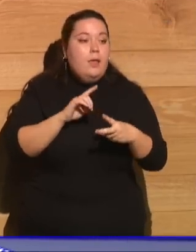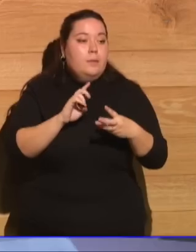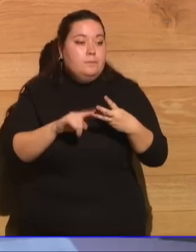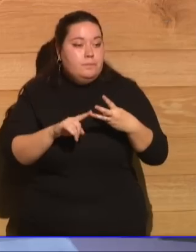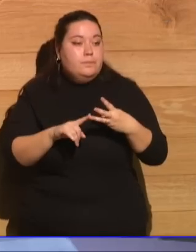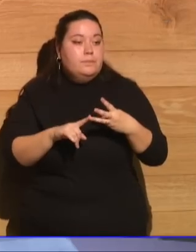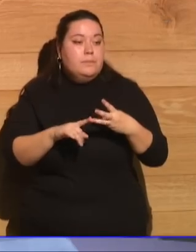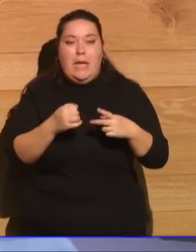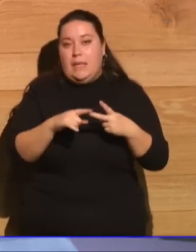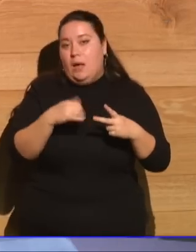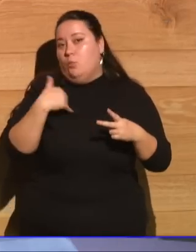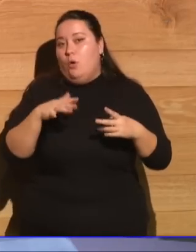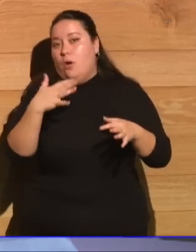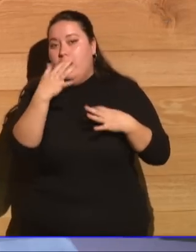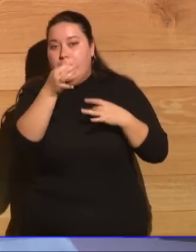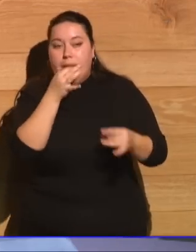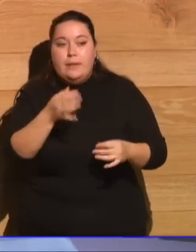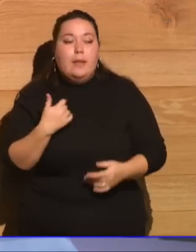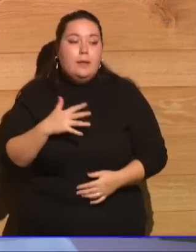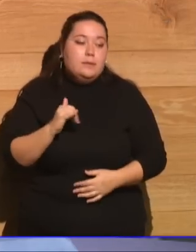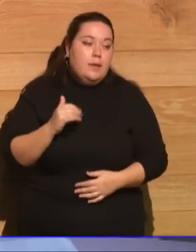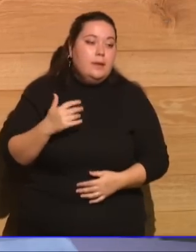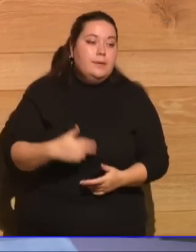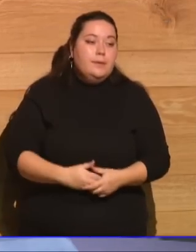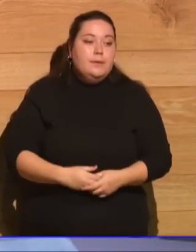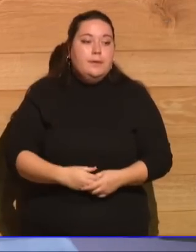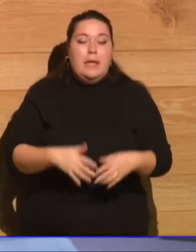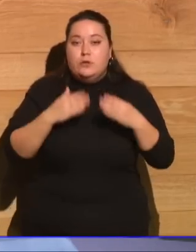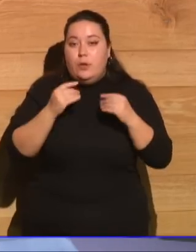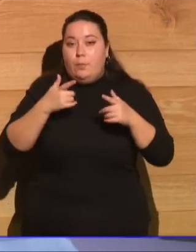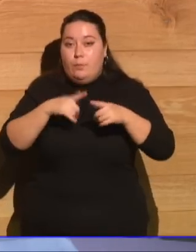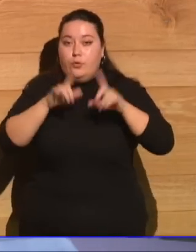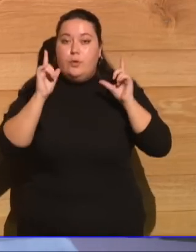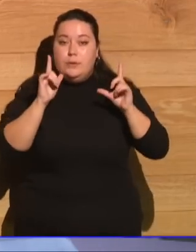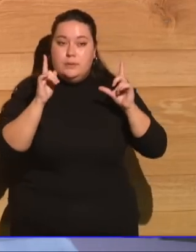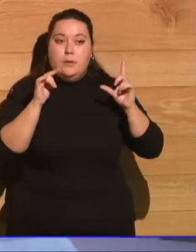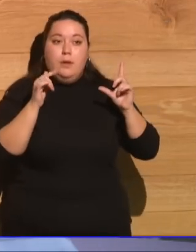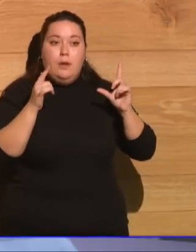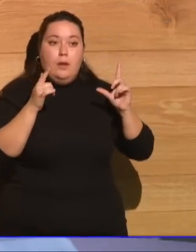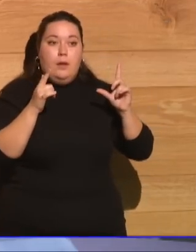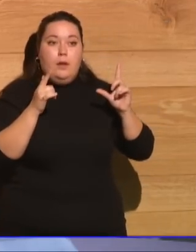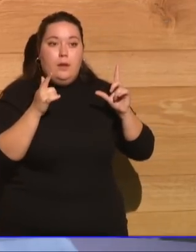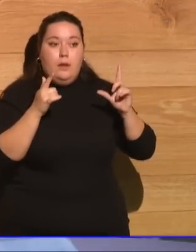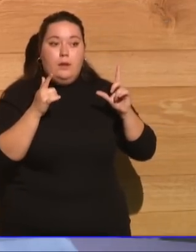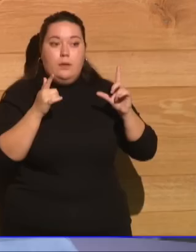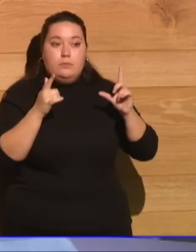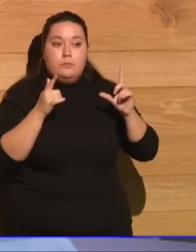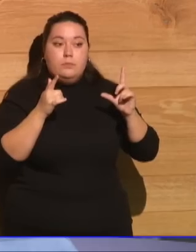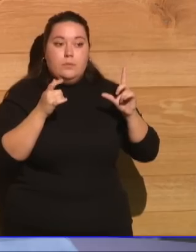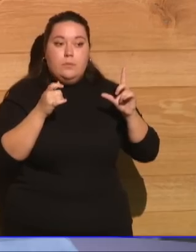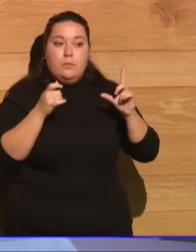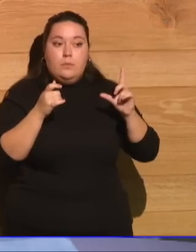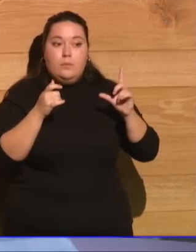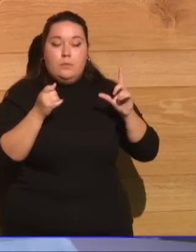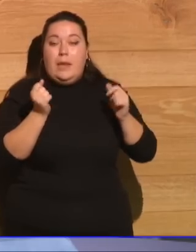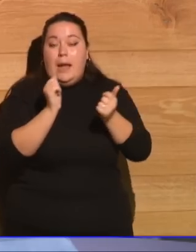sobre homosexualidad que en el caso de la historia real del protagonista se manifestaron en la práctica y tuvo una relación con uno de sus compañeros